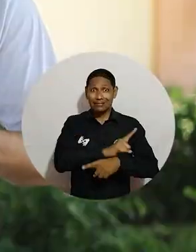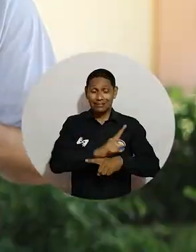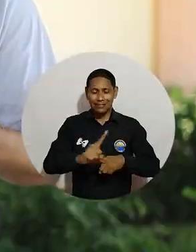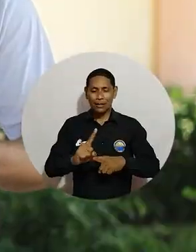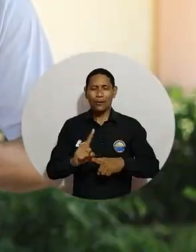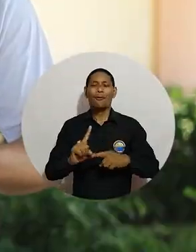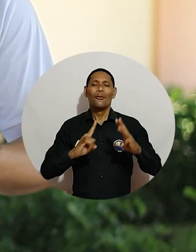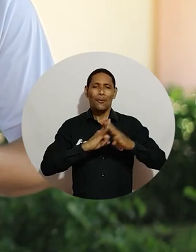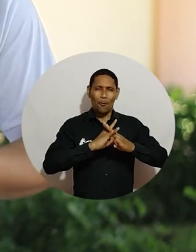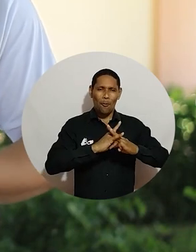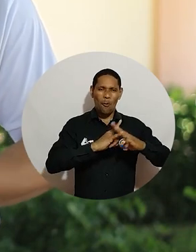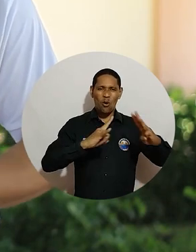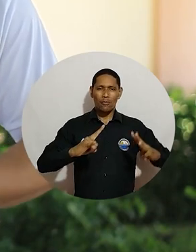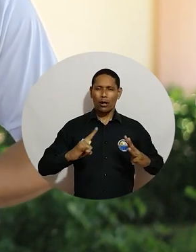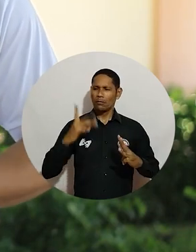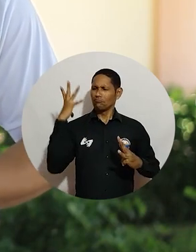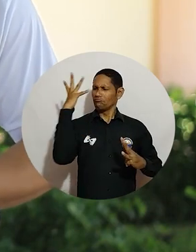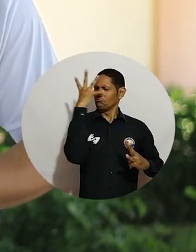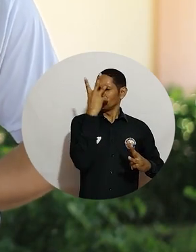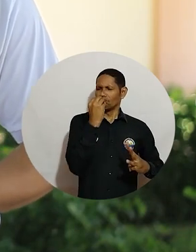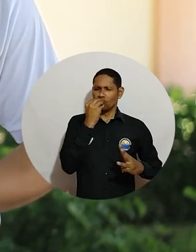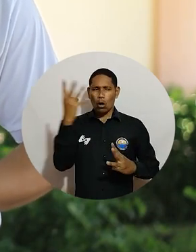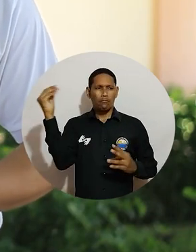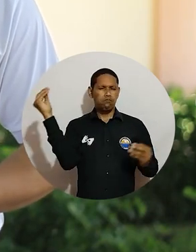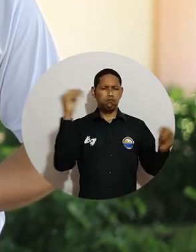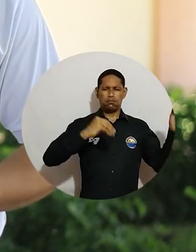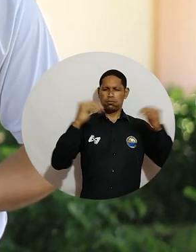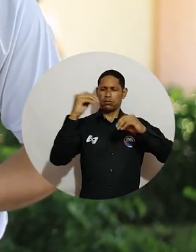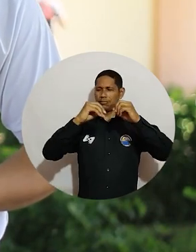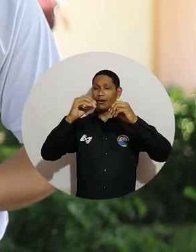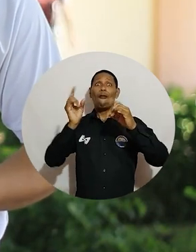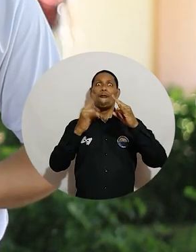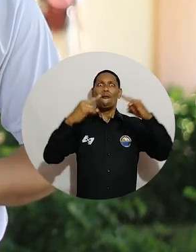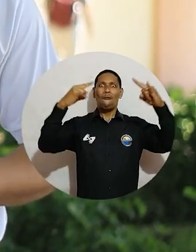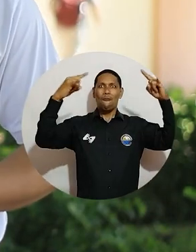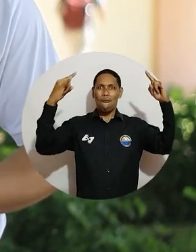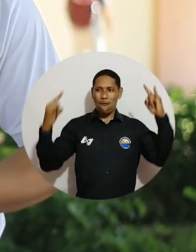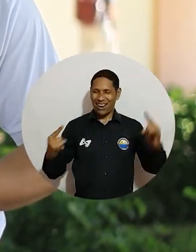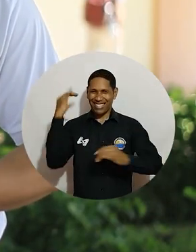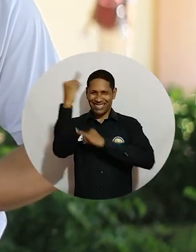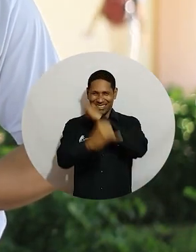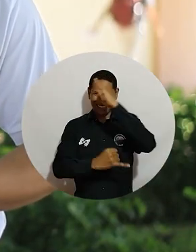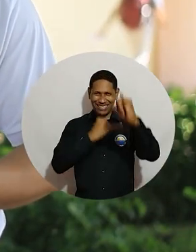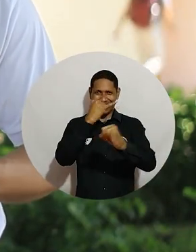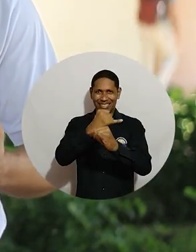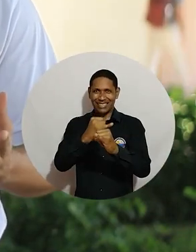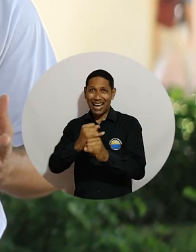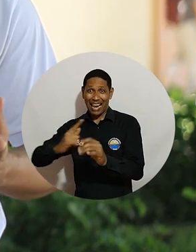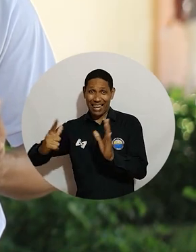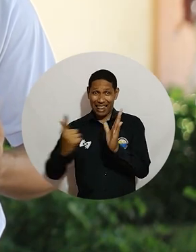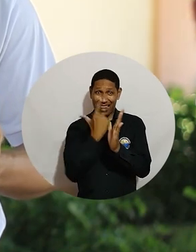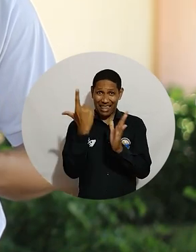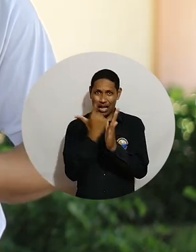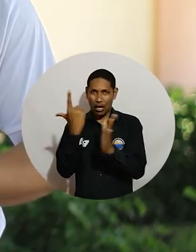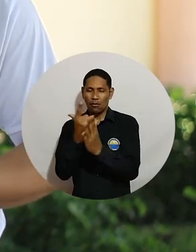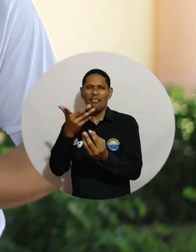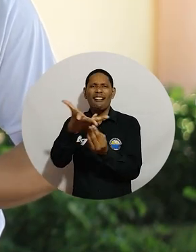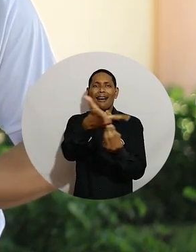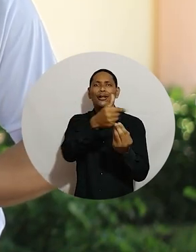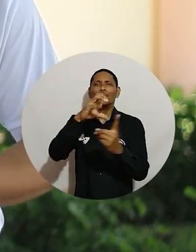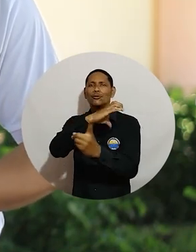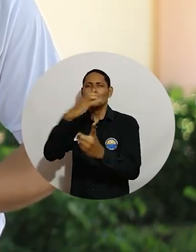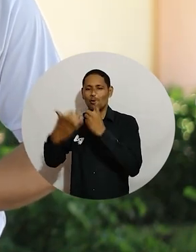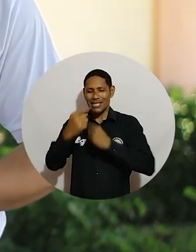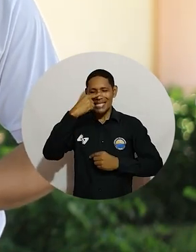Esta semana la Universidad del Magdalena se engalana con el desarrollo de la Cuarta Feria Internacional del Libro, las Artes y la Cultura de Santa